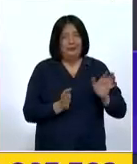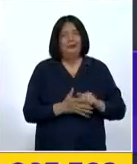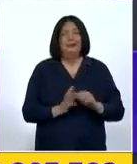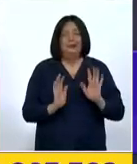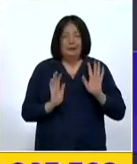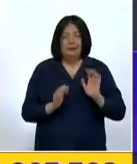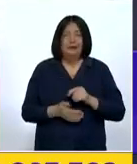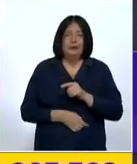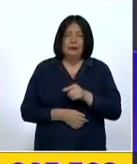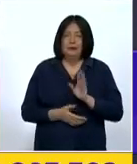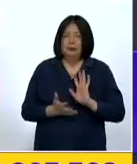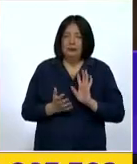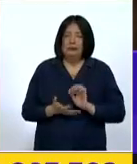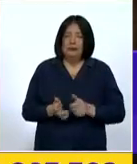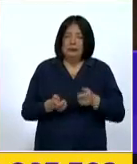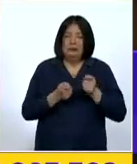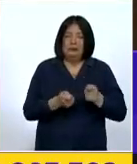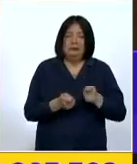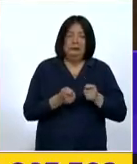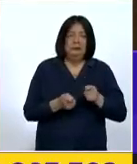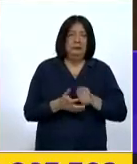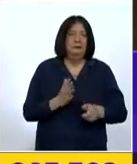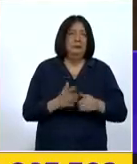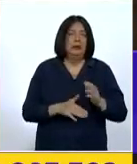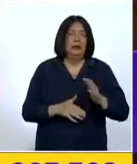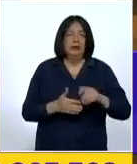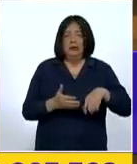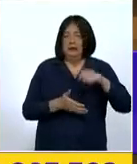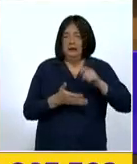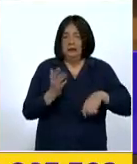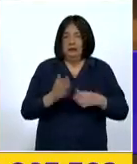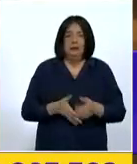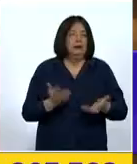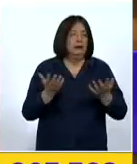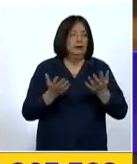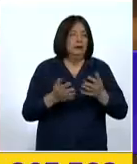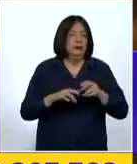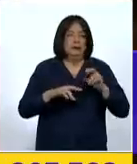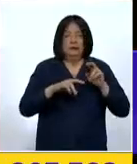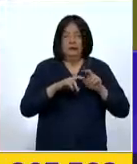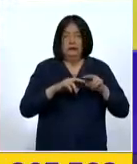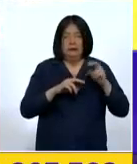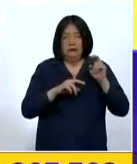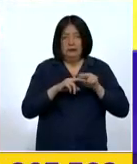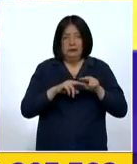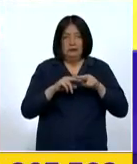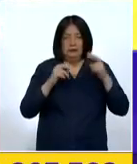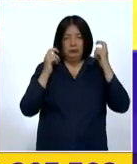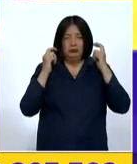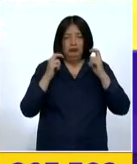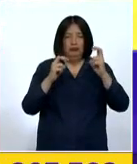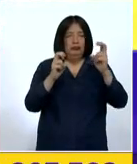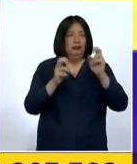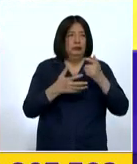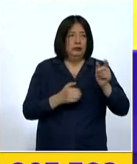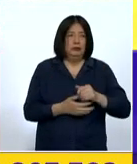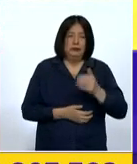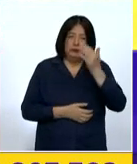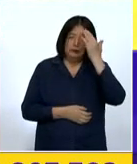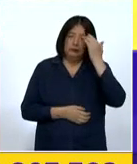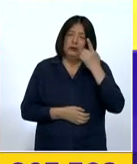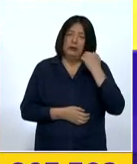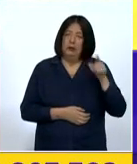presuntamente uno de los que extorsionaba a contratistas de la línea 2 del Metro de Lima. Sabemos que ese señor era